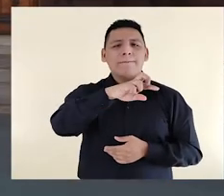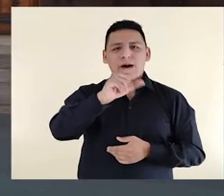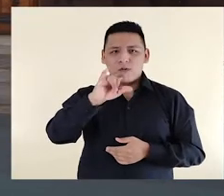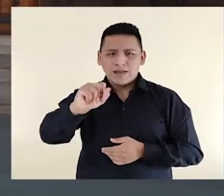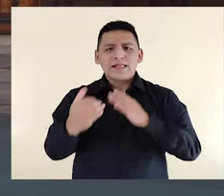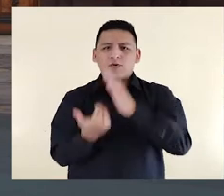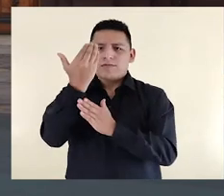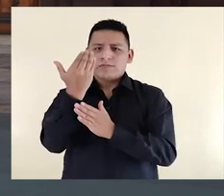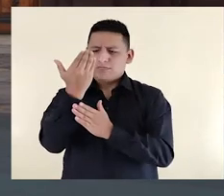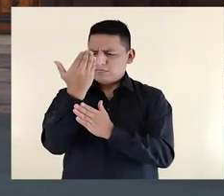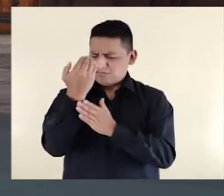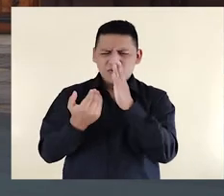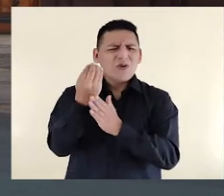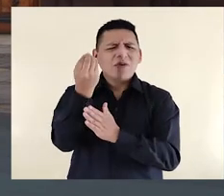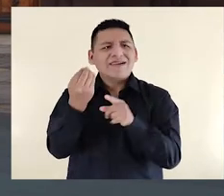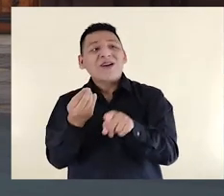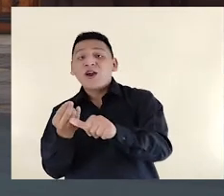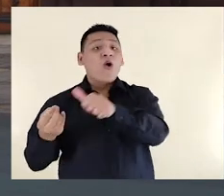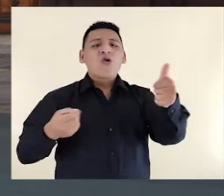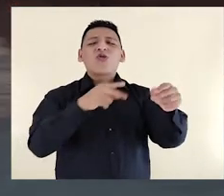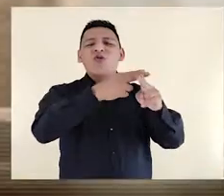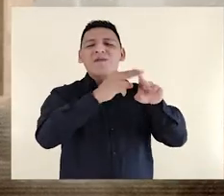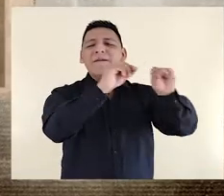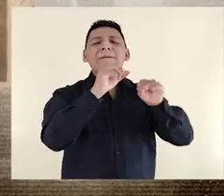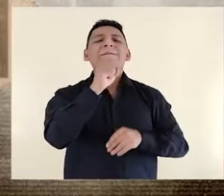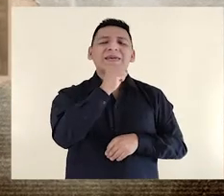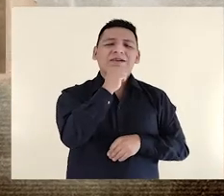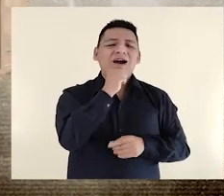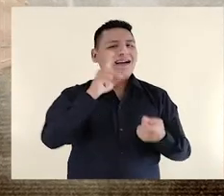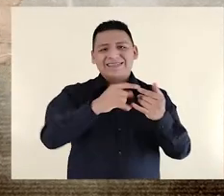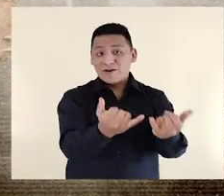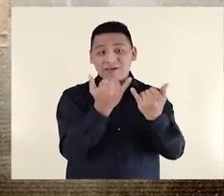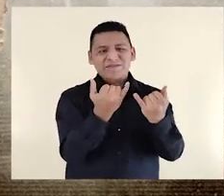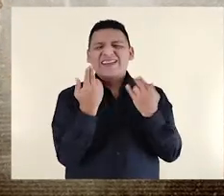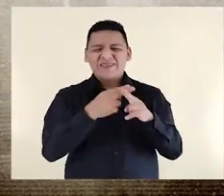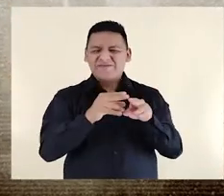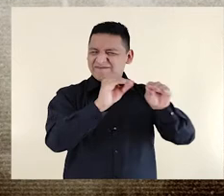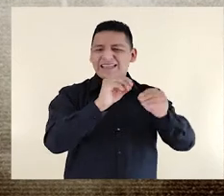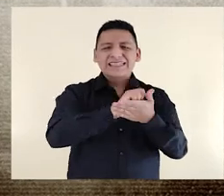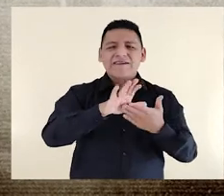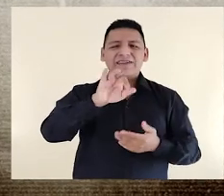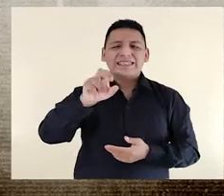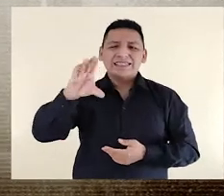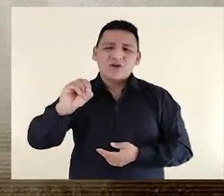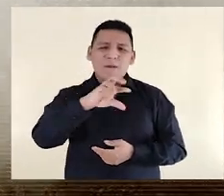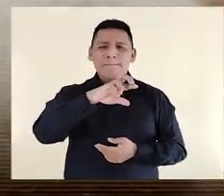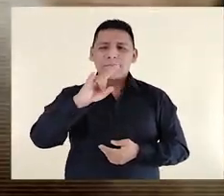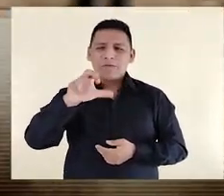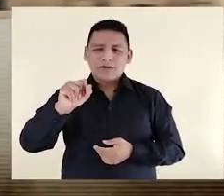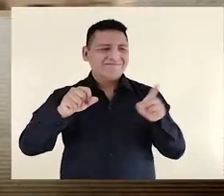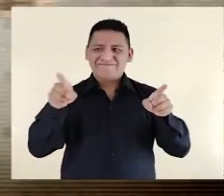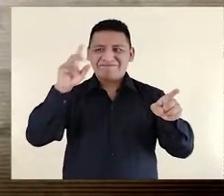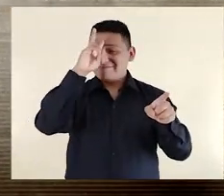Nuevo. La razón del nuevo es porque hay un viejo a unas cuadras de aquí, que hasta el día de hoy se llama San Francisco de Paula.